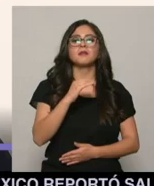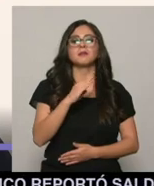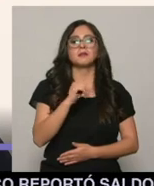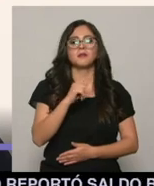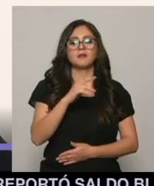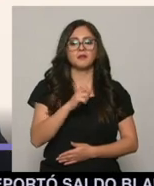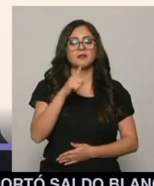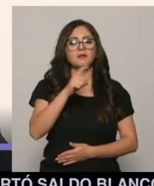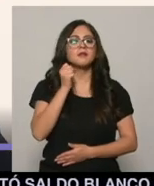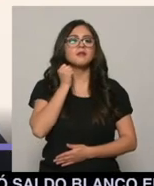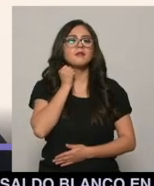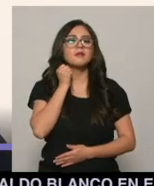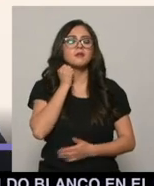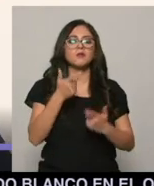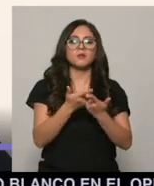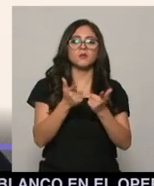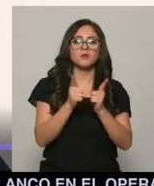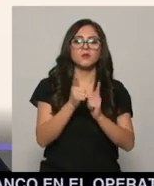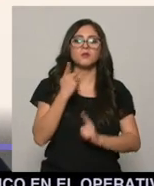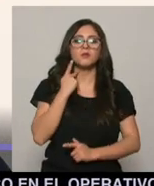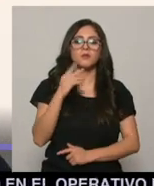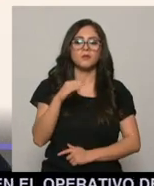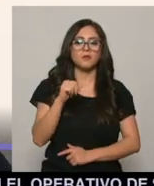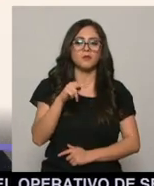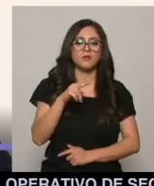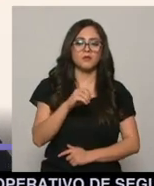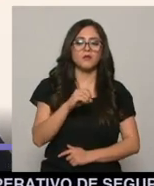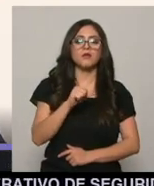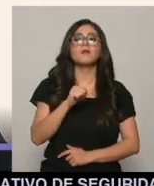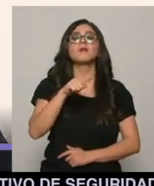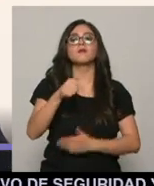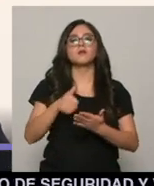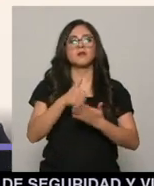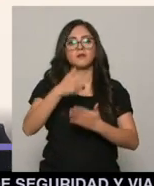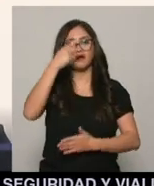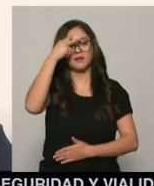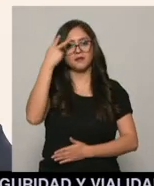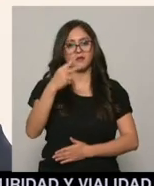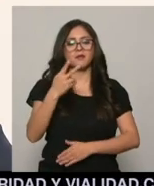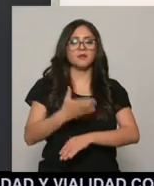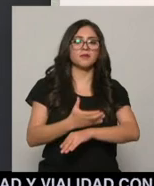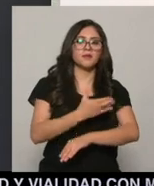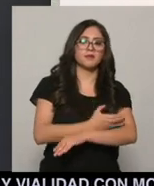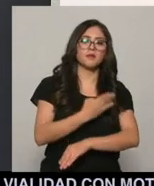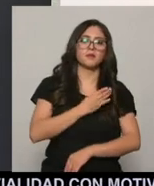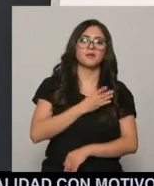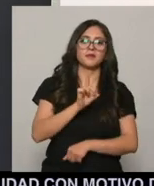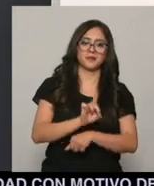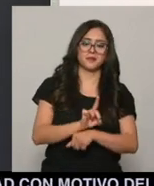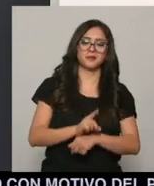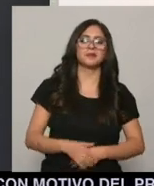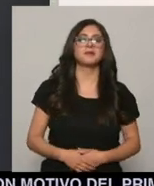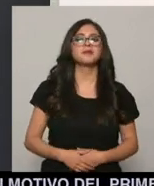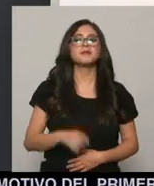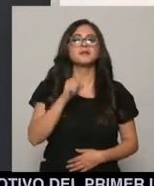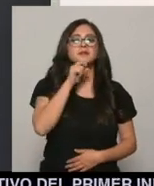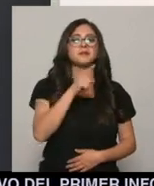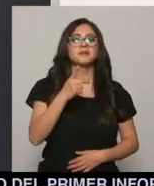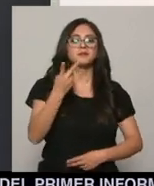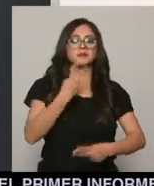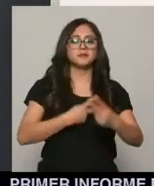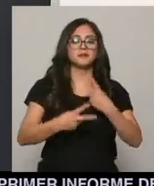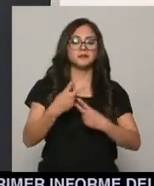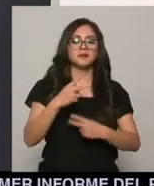Ciudad de México. Bienvenido. ¿Qué tal? Muy buenos días Mariana, compañeros, buenos días. También contamos con su valiosa